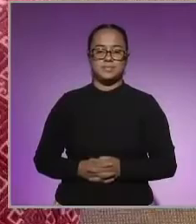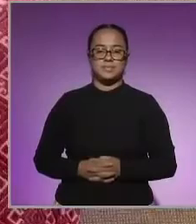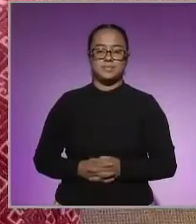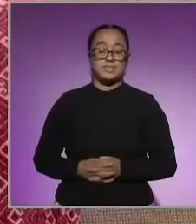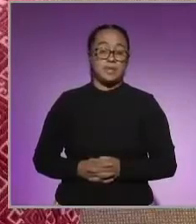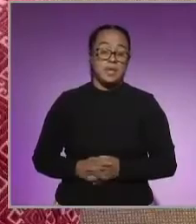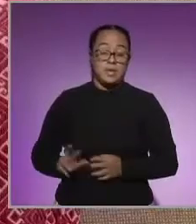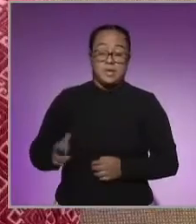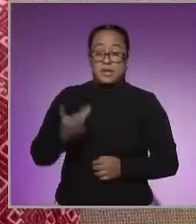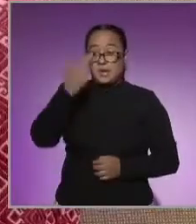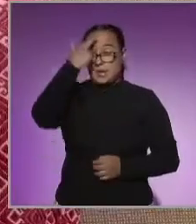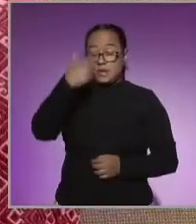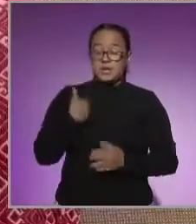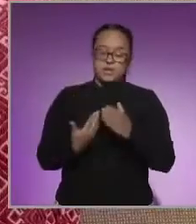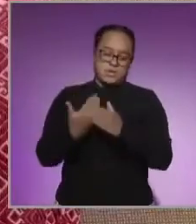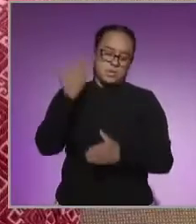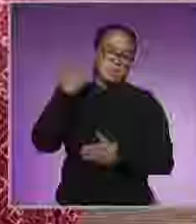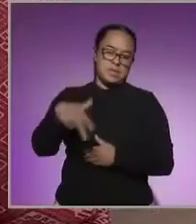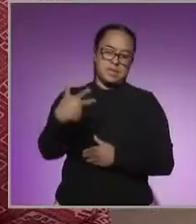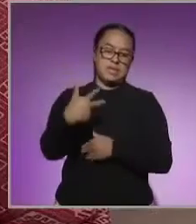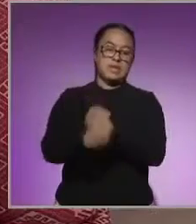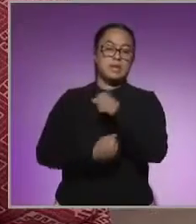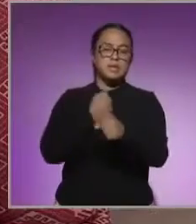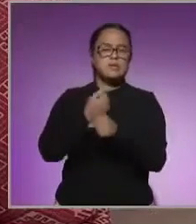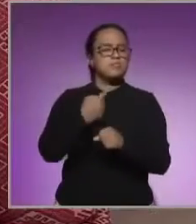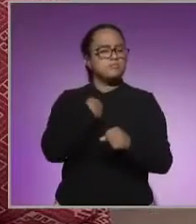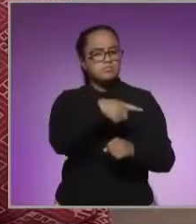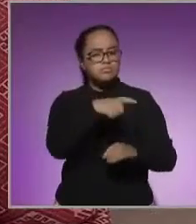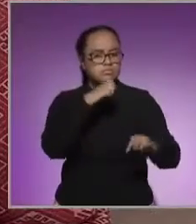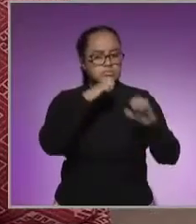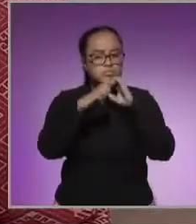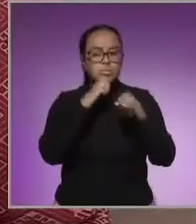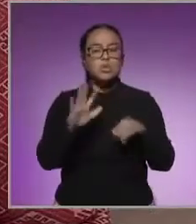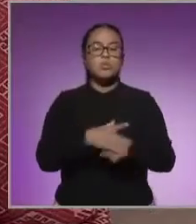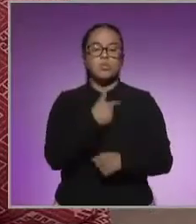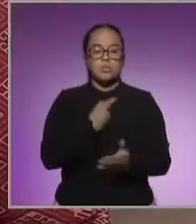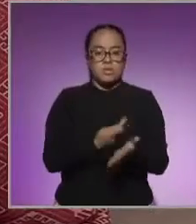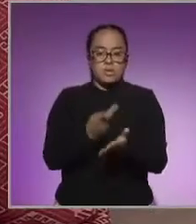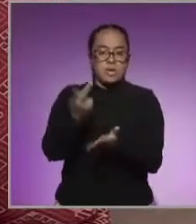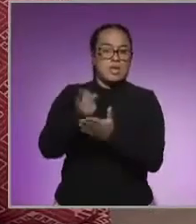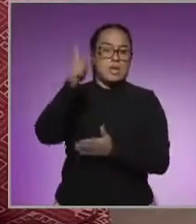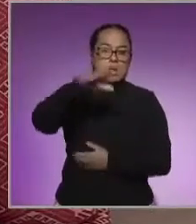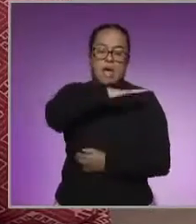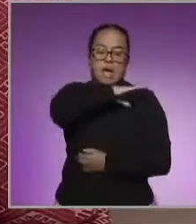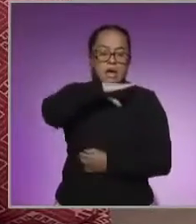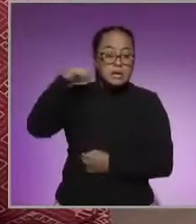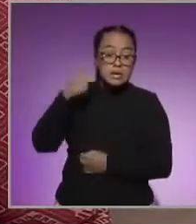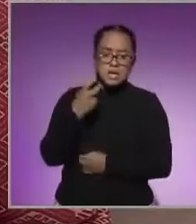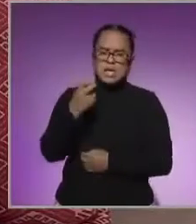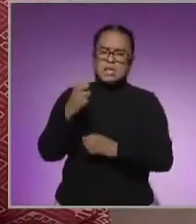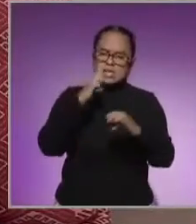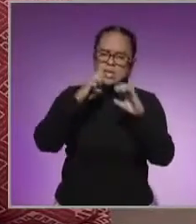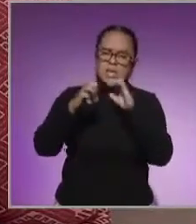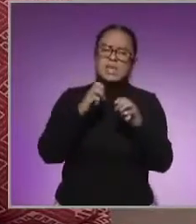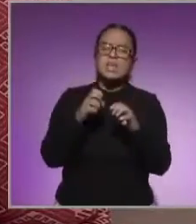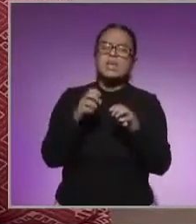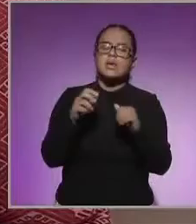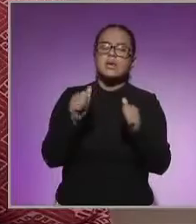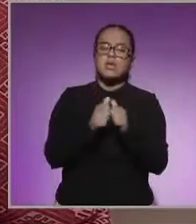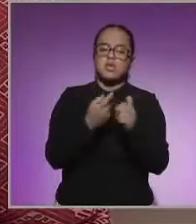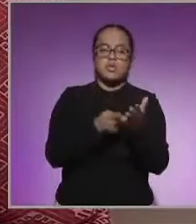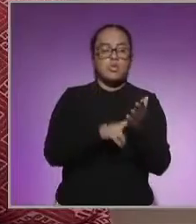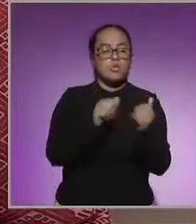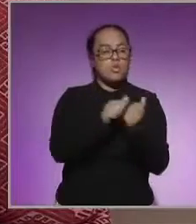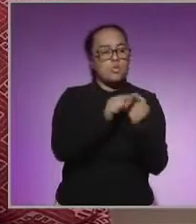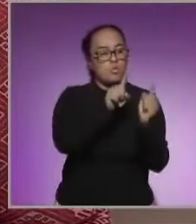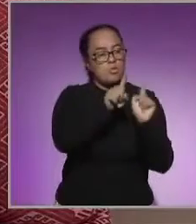recuerdo que cuando tenía 13 años tuve una entrevista porque gané un gran premio en alemán y la entrevista era una entrevista doble con el